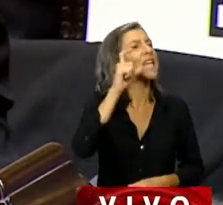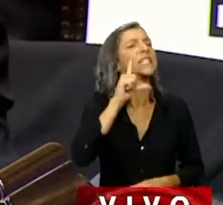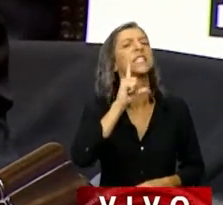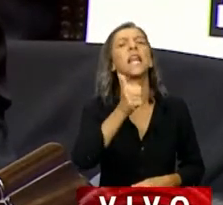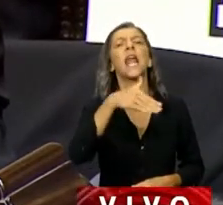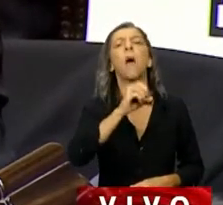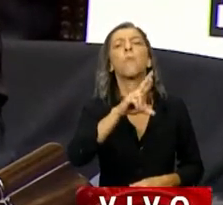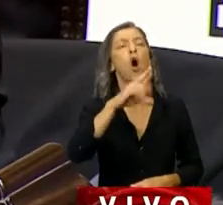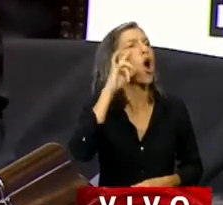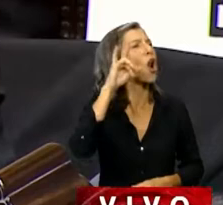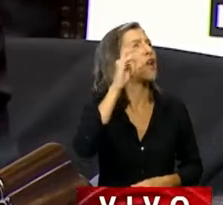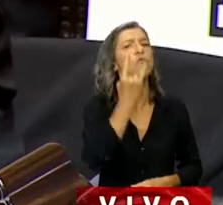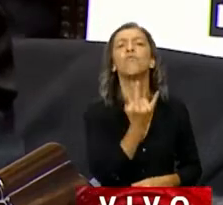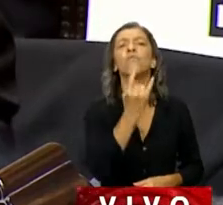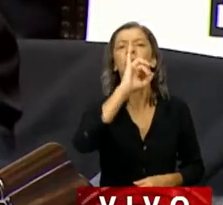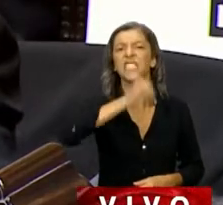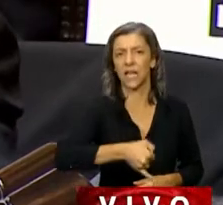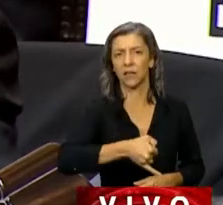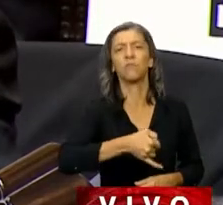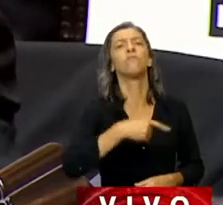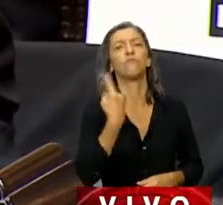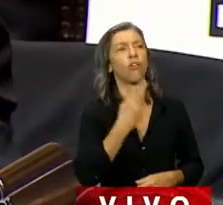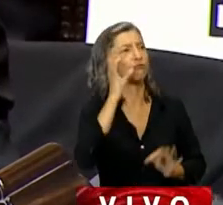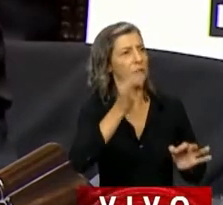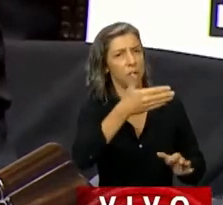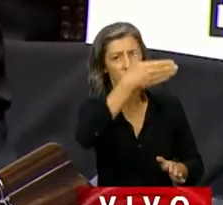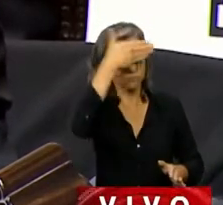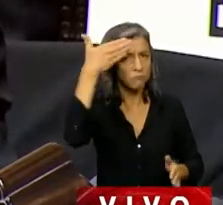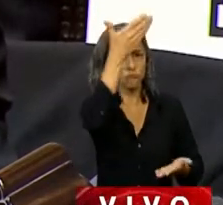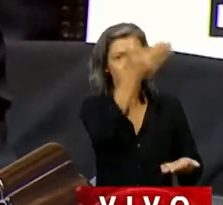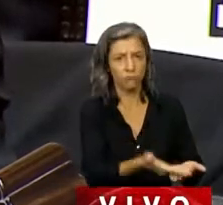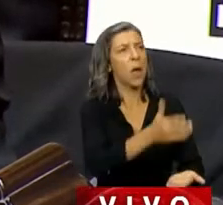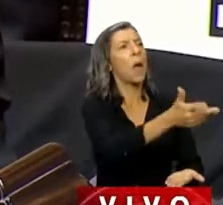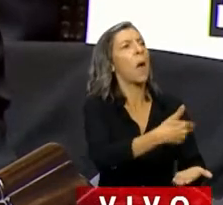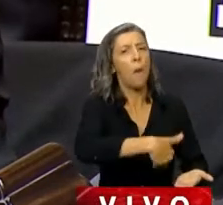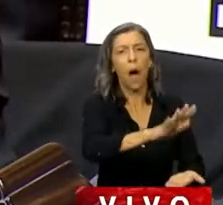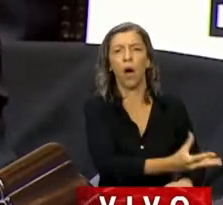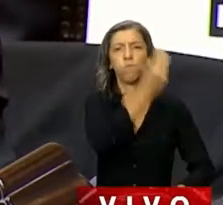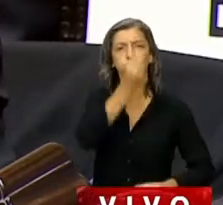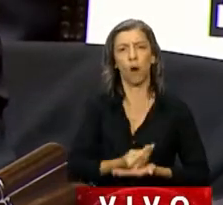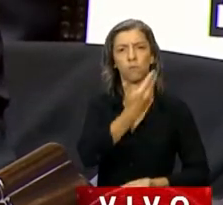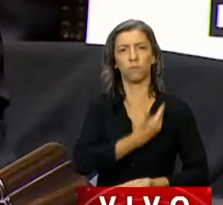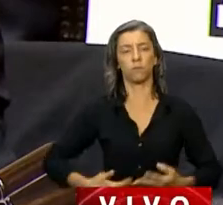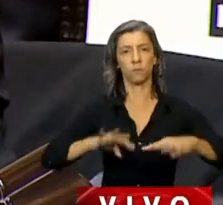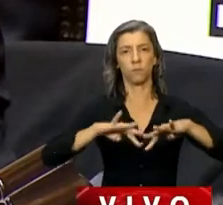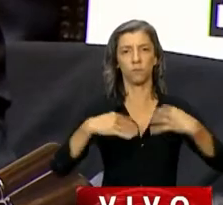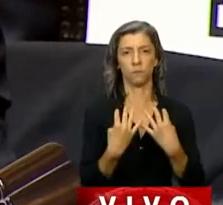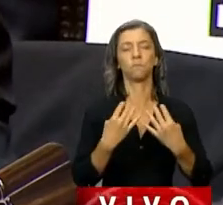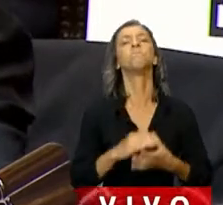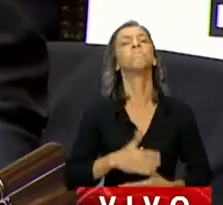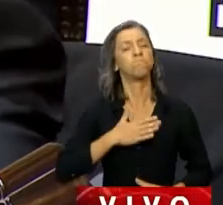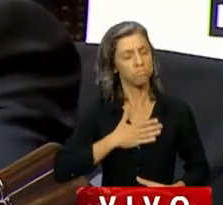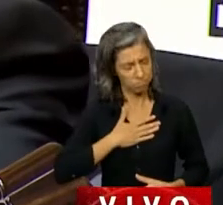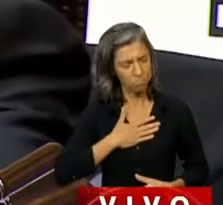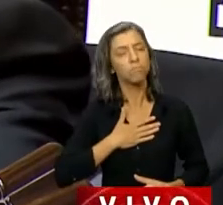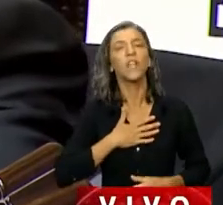dijo, va a presidir esta honorable Cámara de Diputados. Celebramos, presidente,